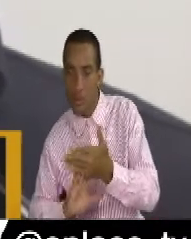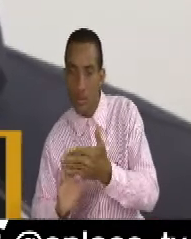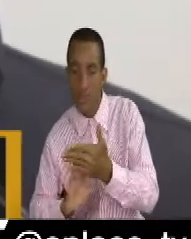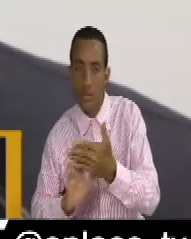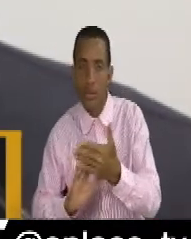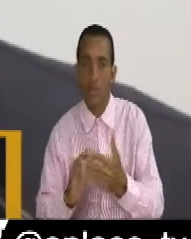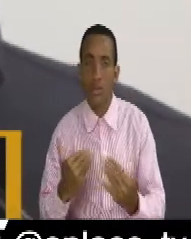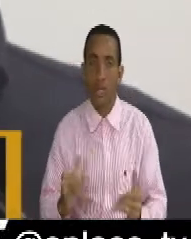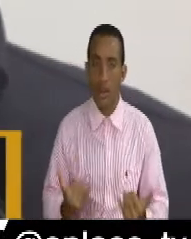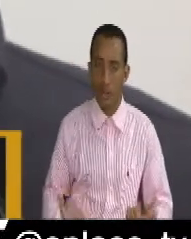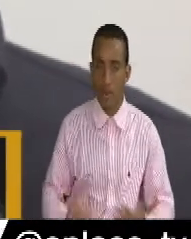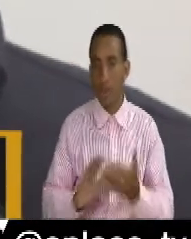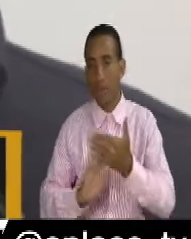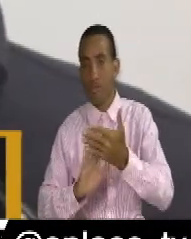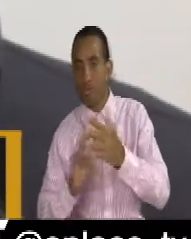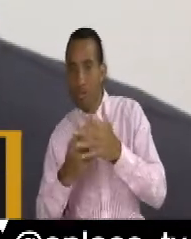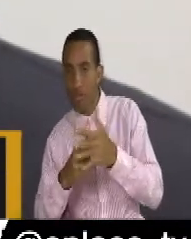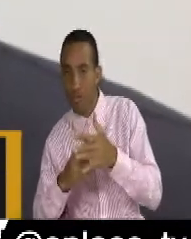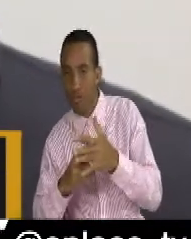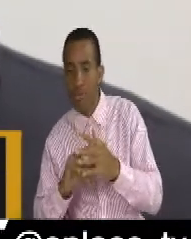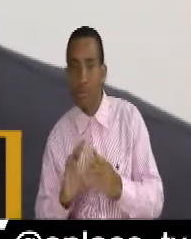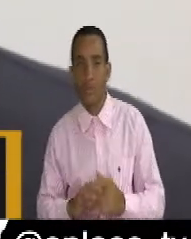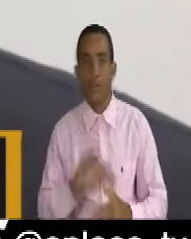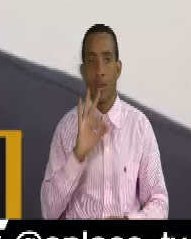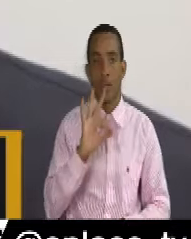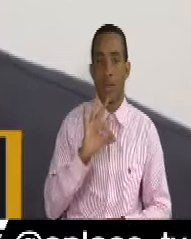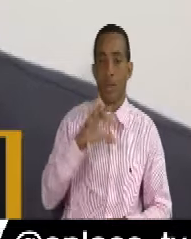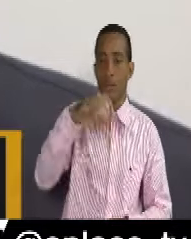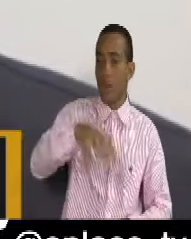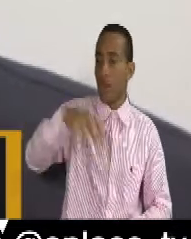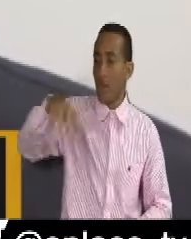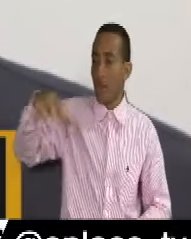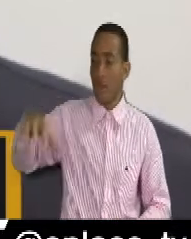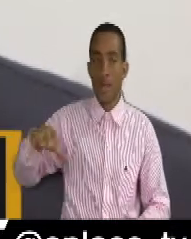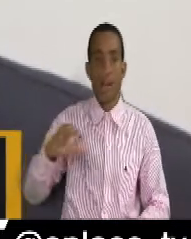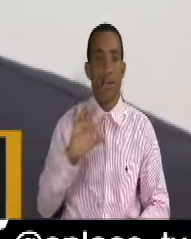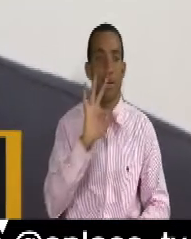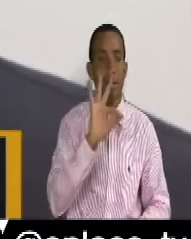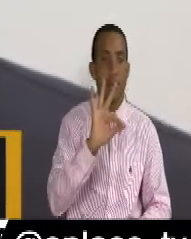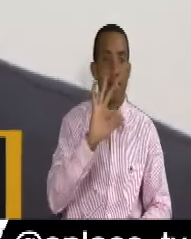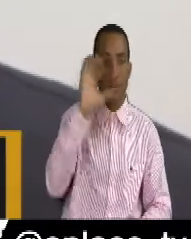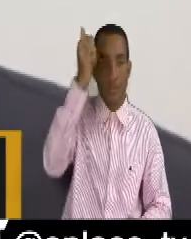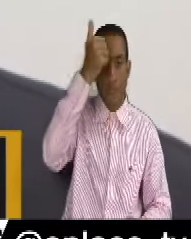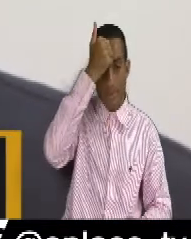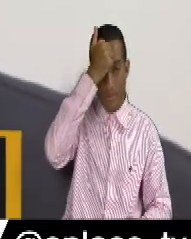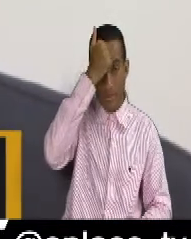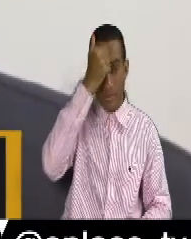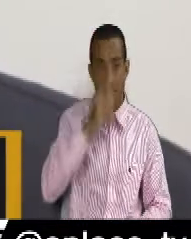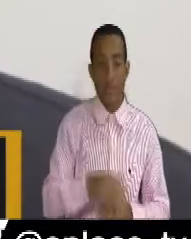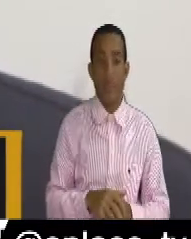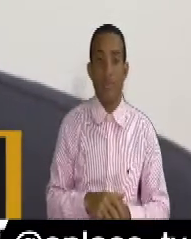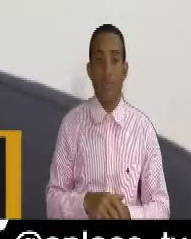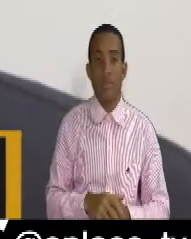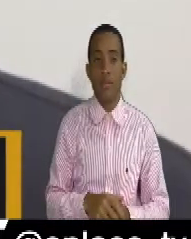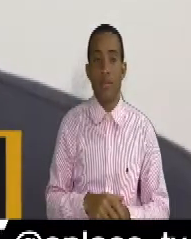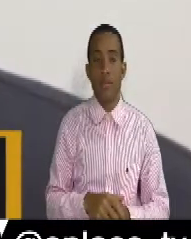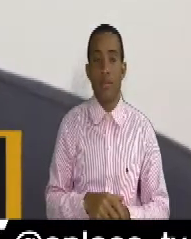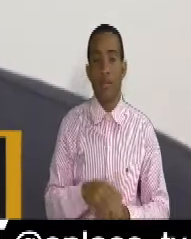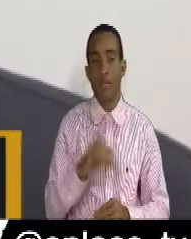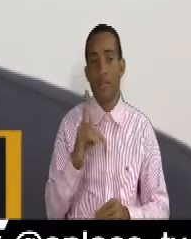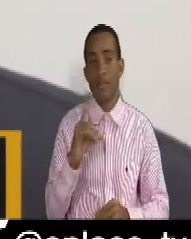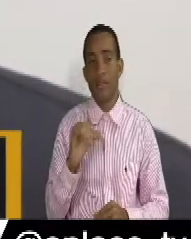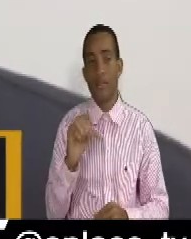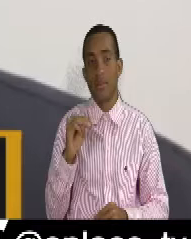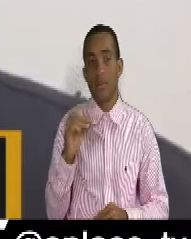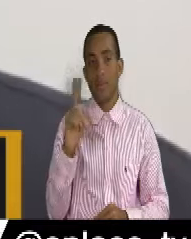en mantenimiento programado de 3 de nuestras principales unidades, la unidad Univón, la unidad de Demex y la unidad